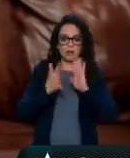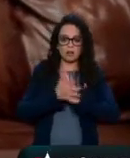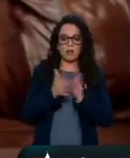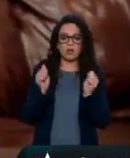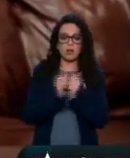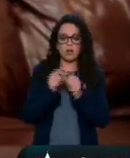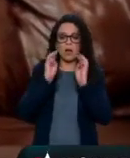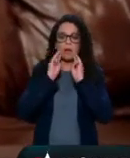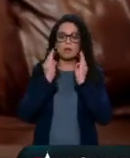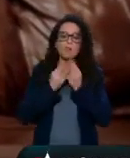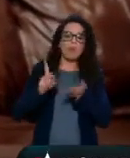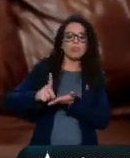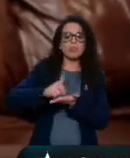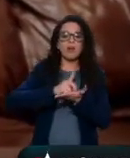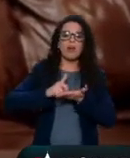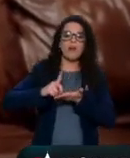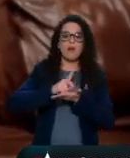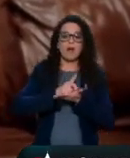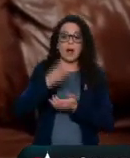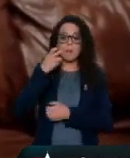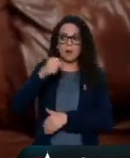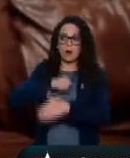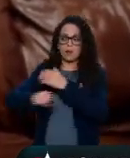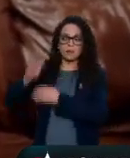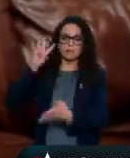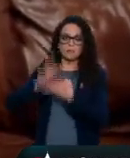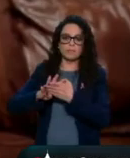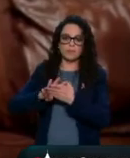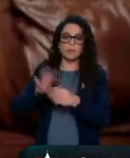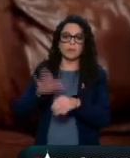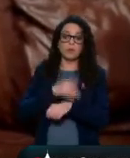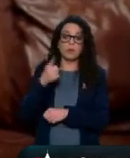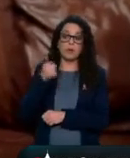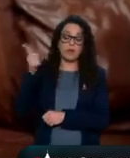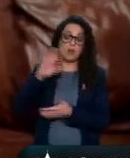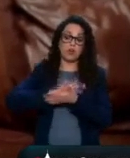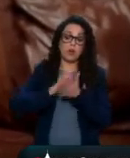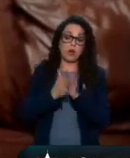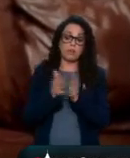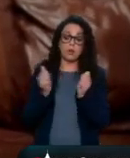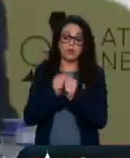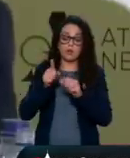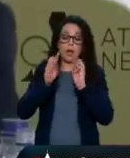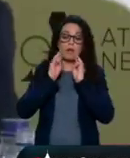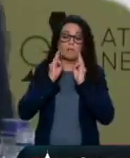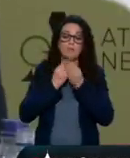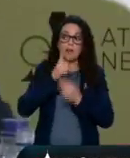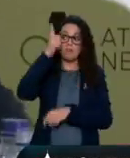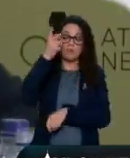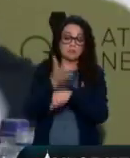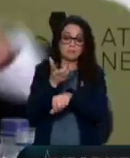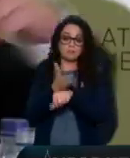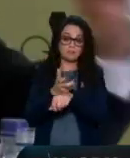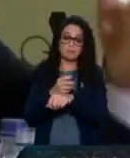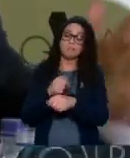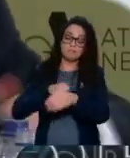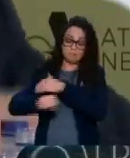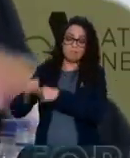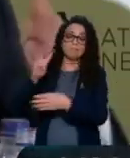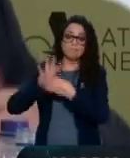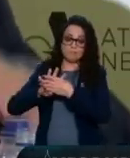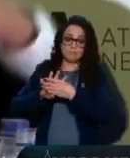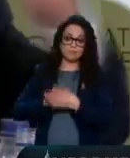droga y por ello se encuentra preso y en juicio por crimen organizado en Estados Unidos. Tampoco se contuvo de